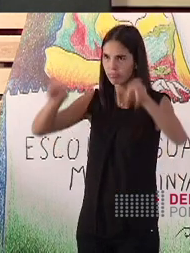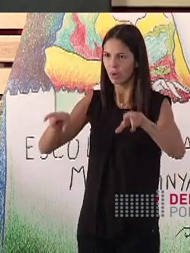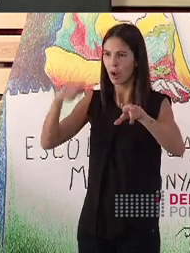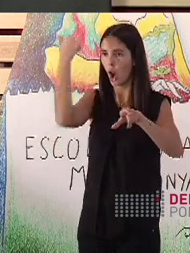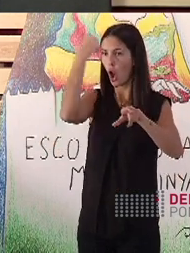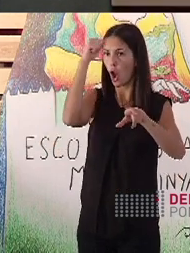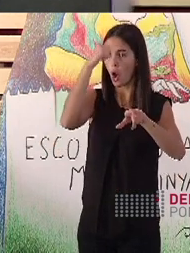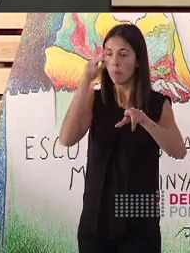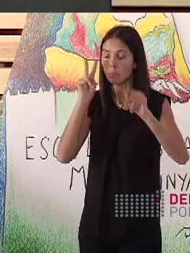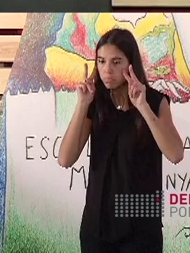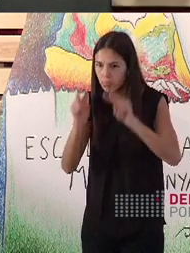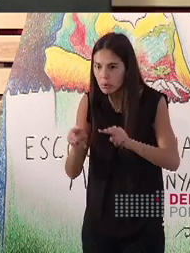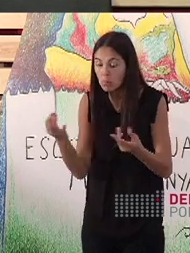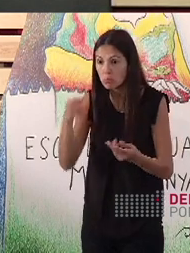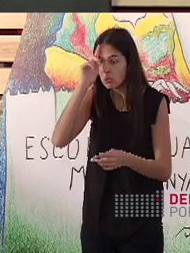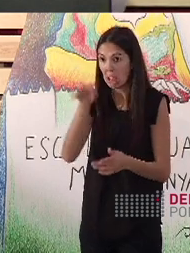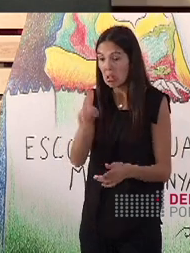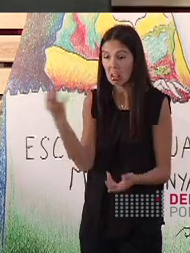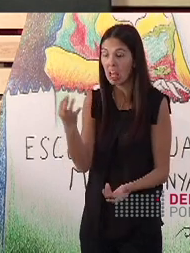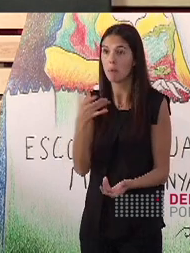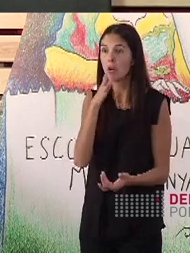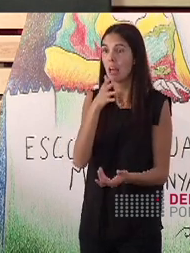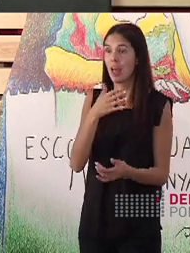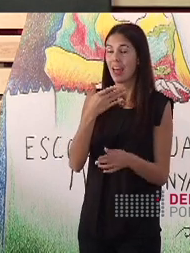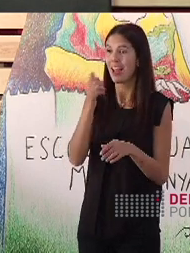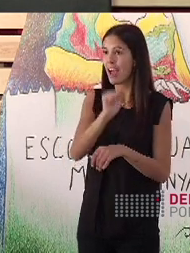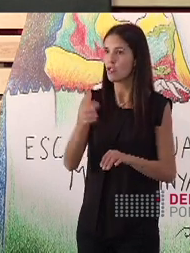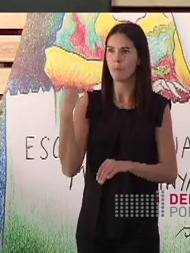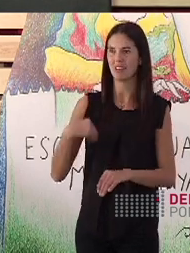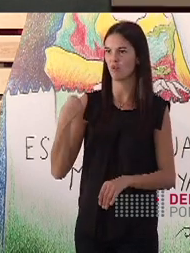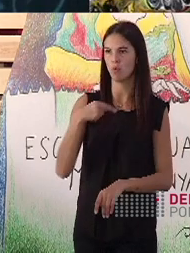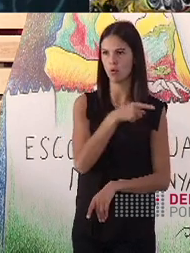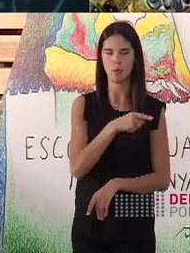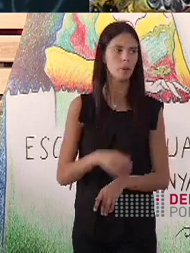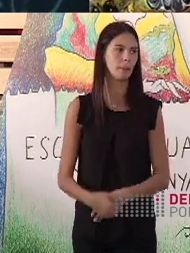hombres mirando ahí, que yo no sé qué saldría de allí. Fue el mismo año, por eso. Vale, es el mismo año que esto.